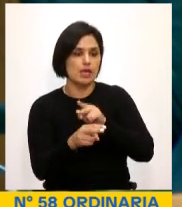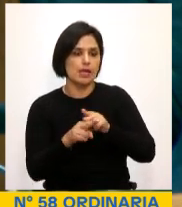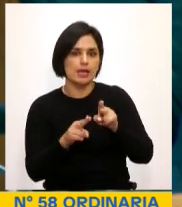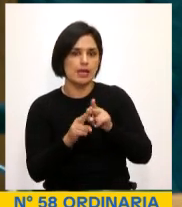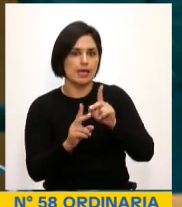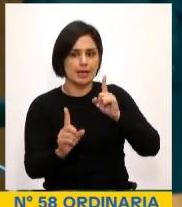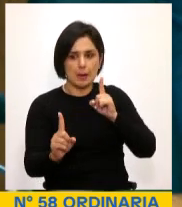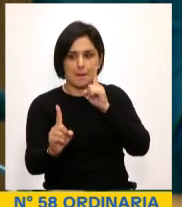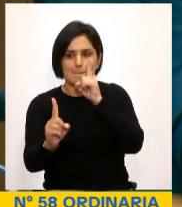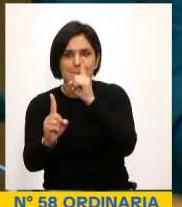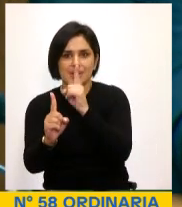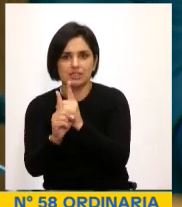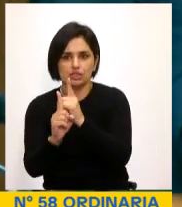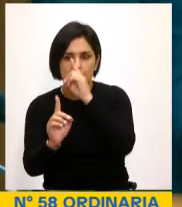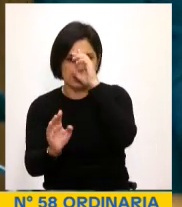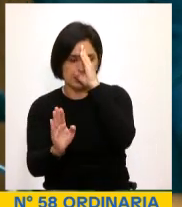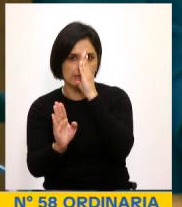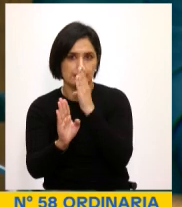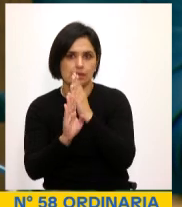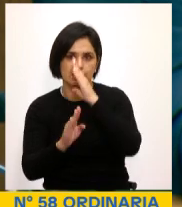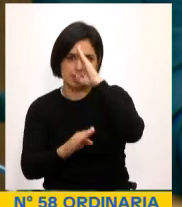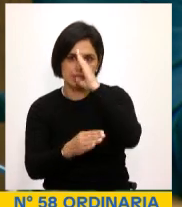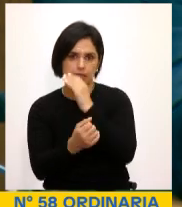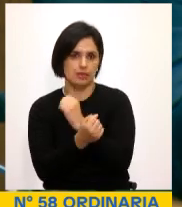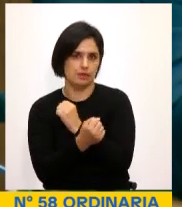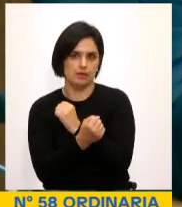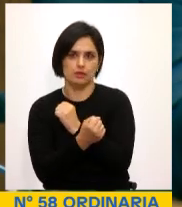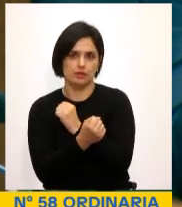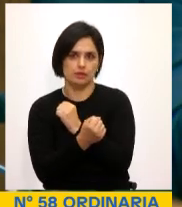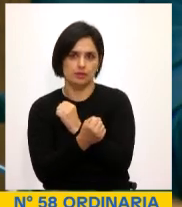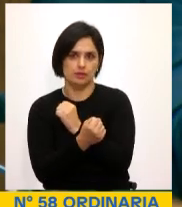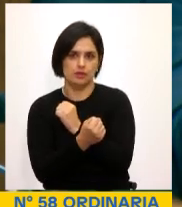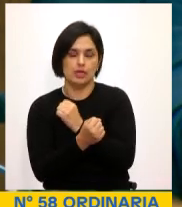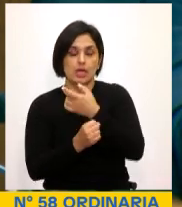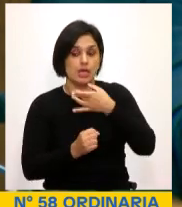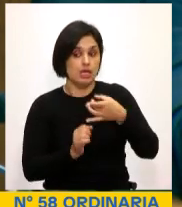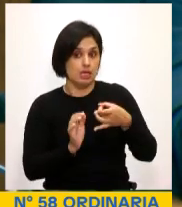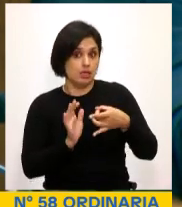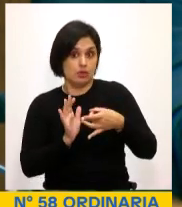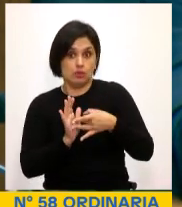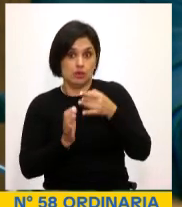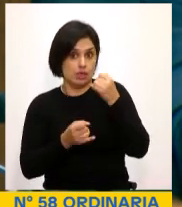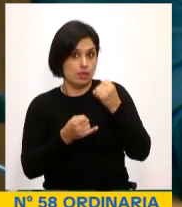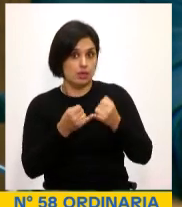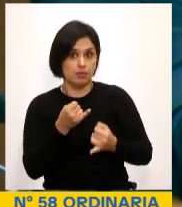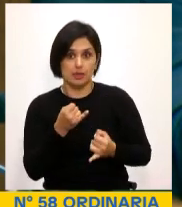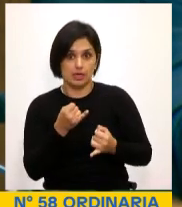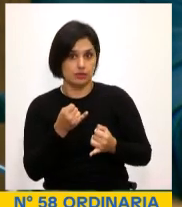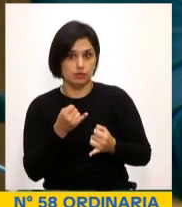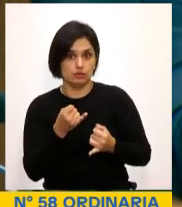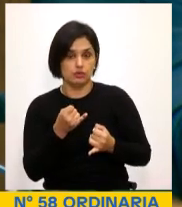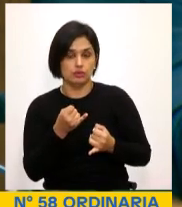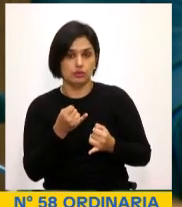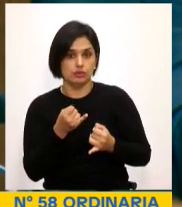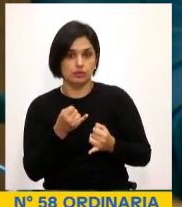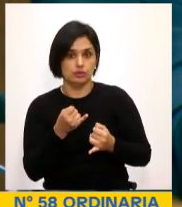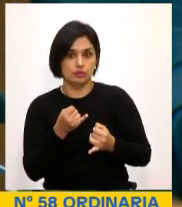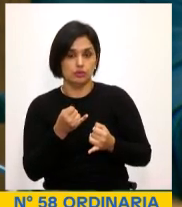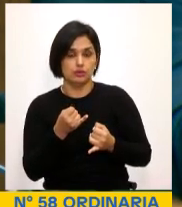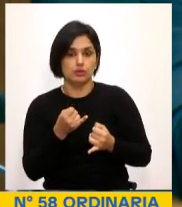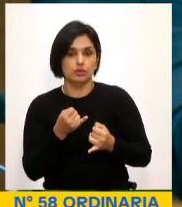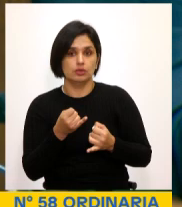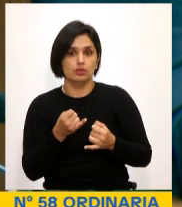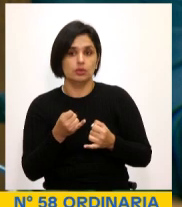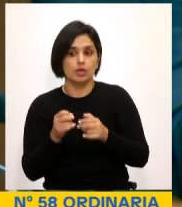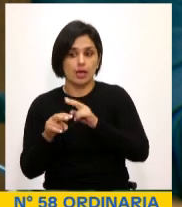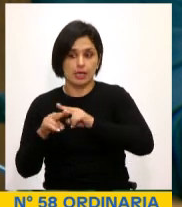personalmente y directamente carabineros de chile el incumplimiento del plazo por parte de los obligados a dar sepultura cremación